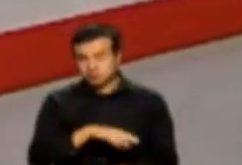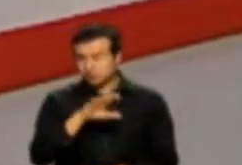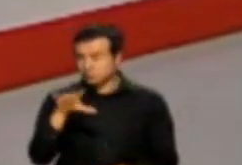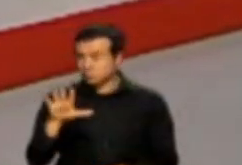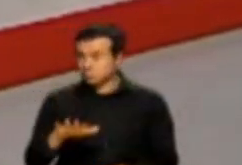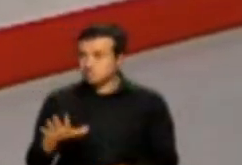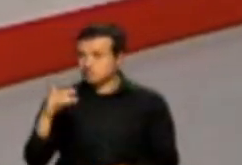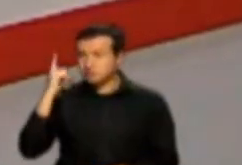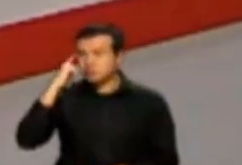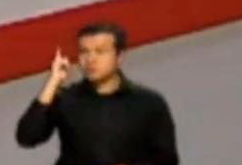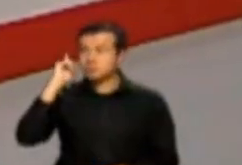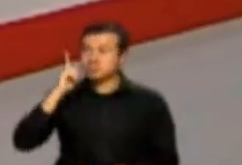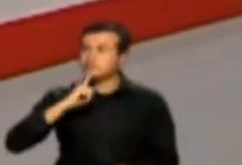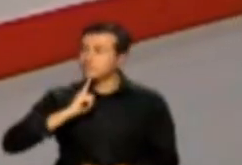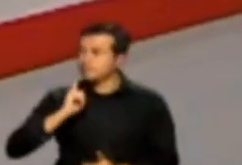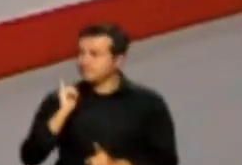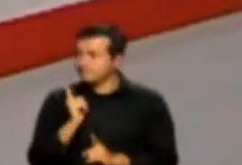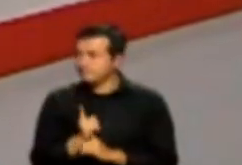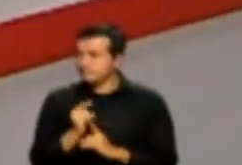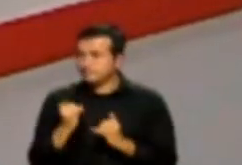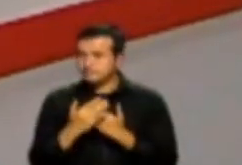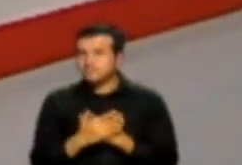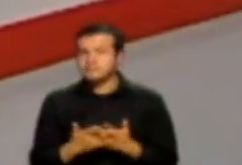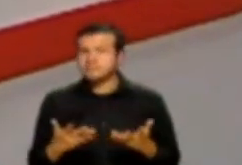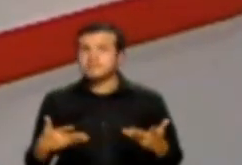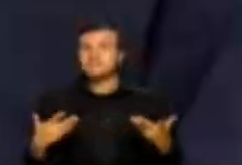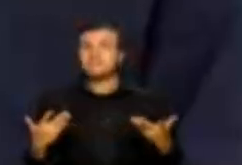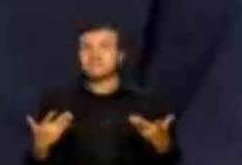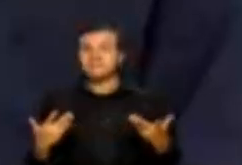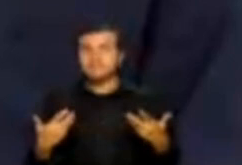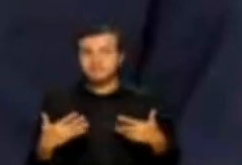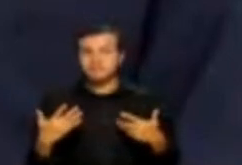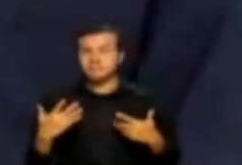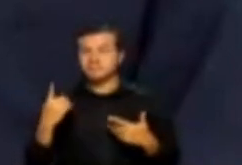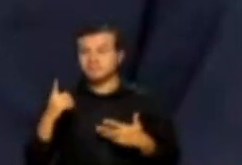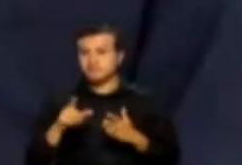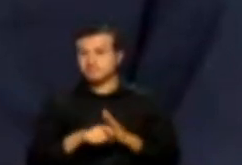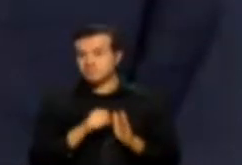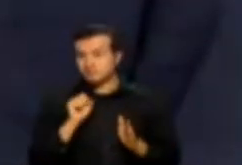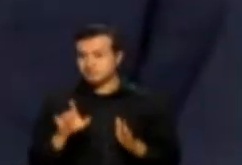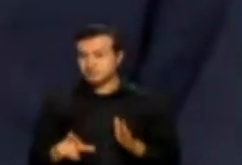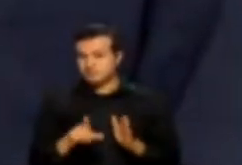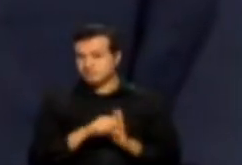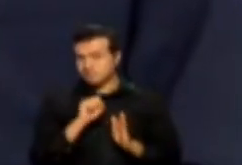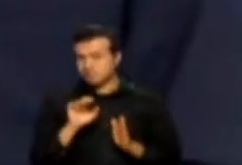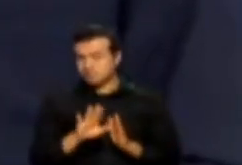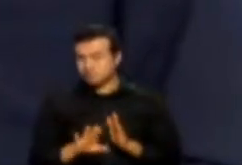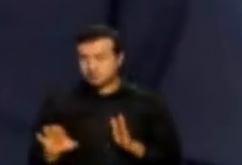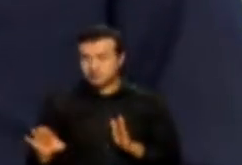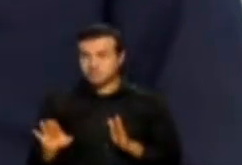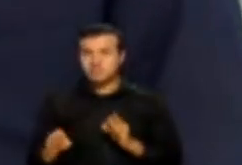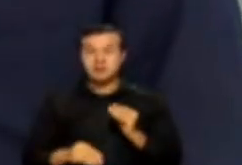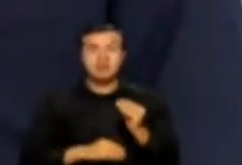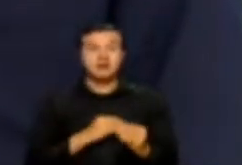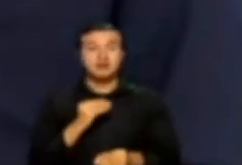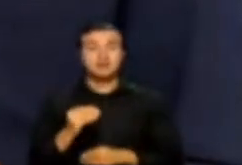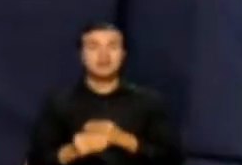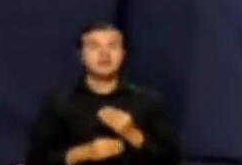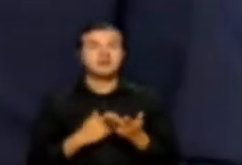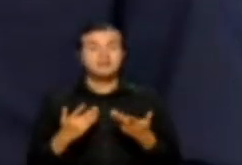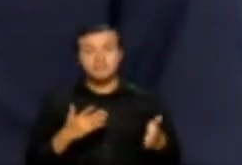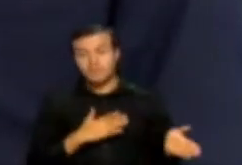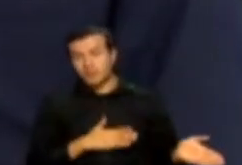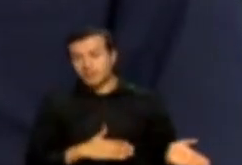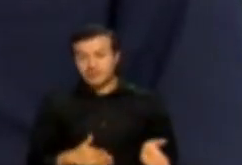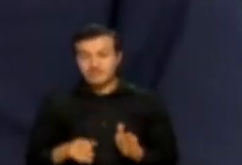asumimos que así es en el momento de ubicar un donante que que debe ocurrir para que